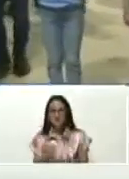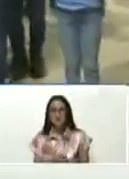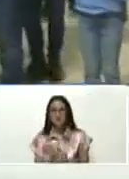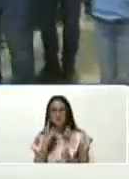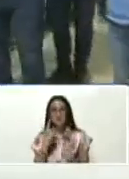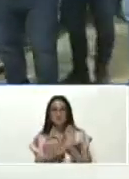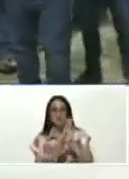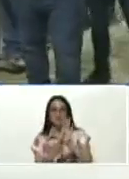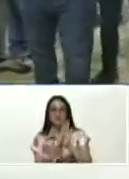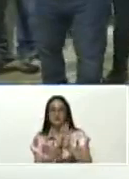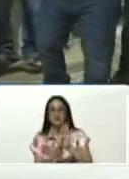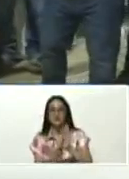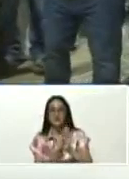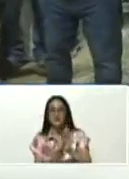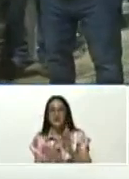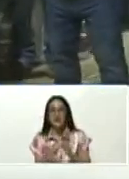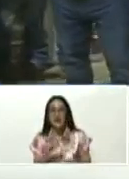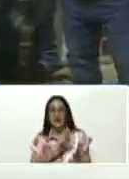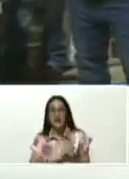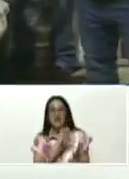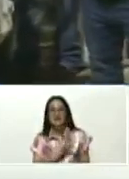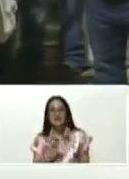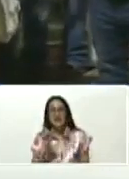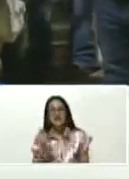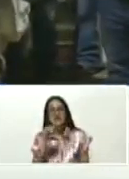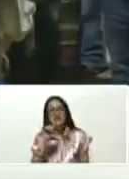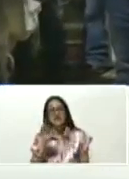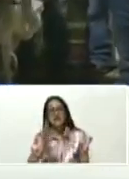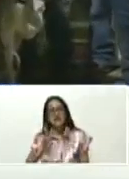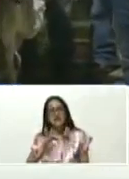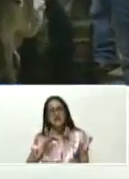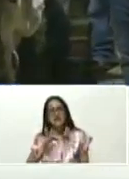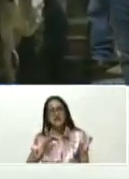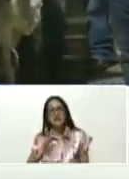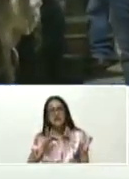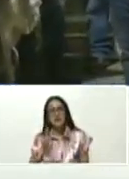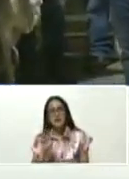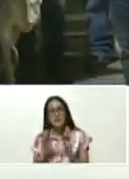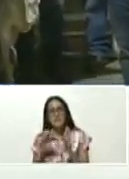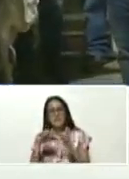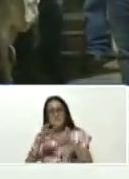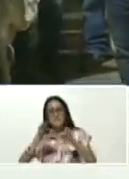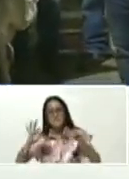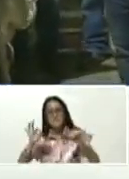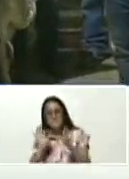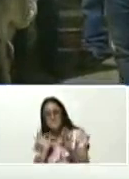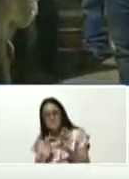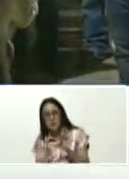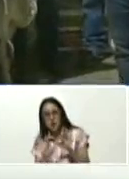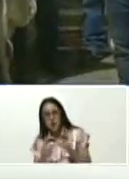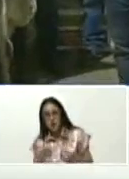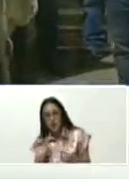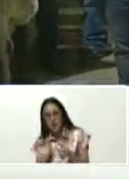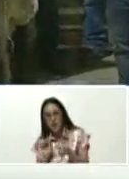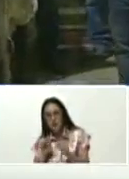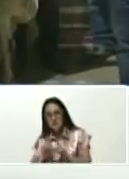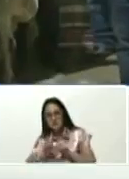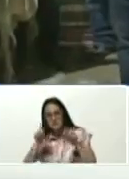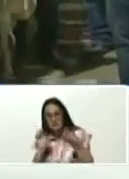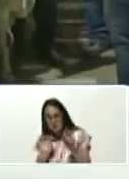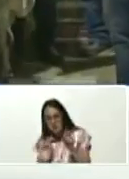ejemplares. Este es de la raza Gir. Son de embriones, es decir, una madre prestó su vientre y